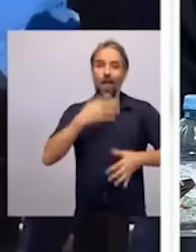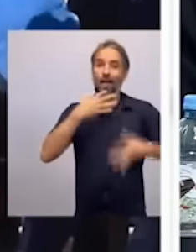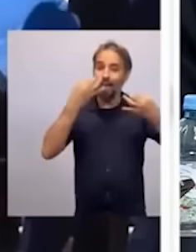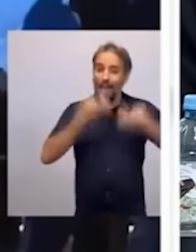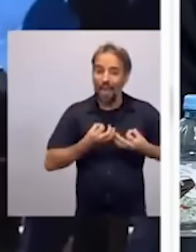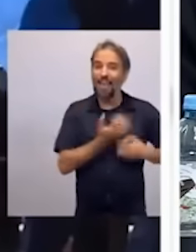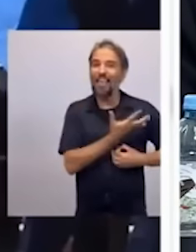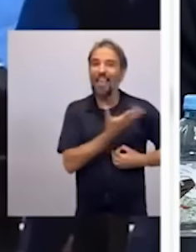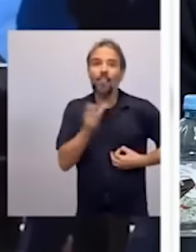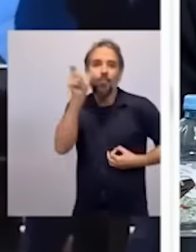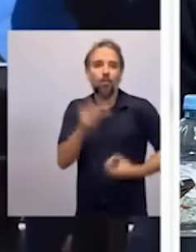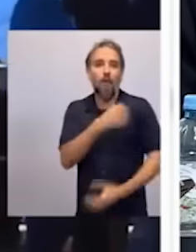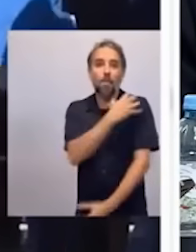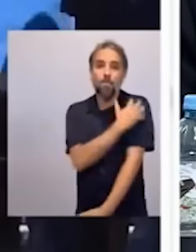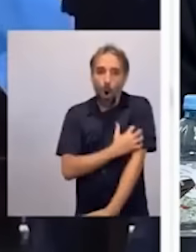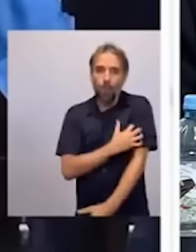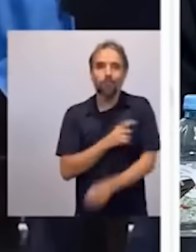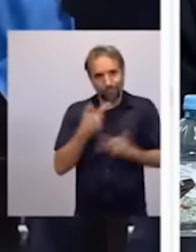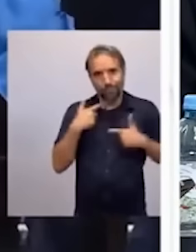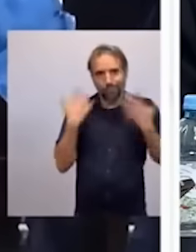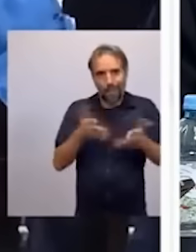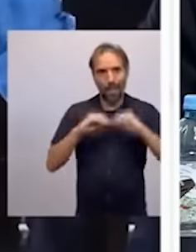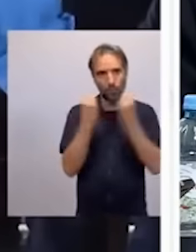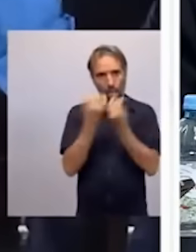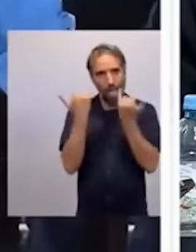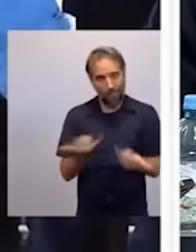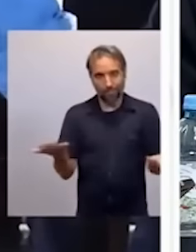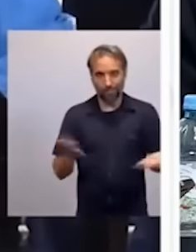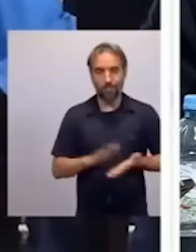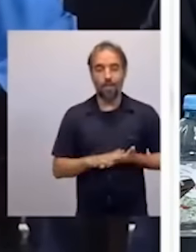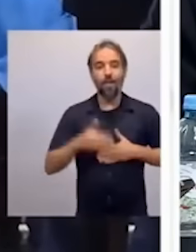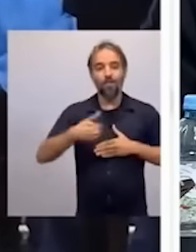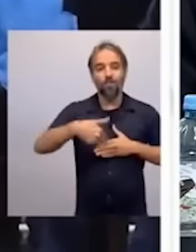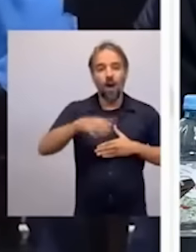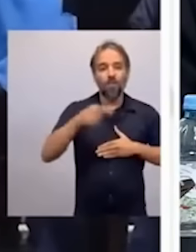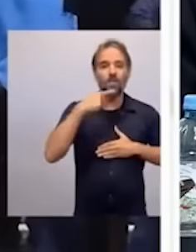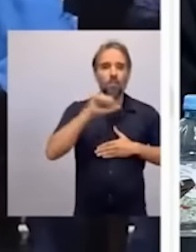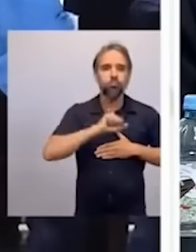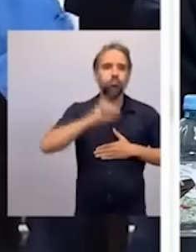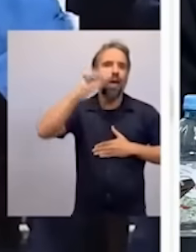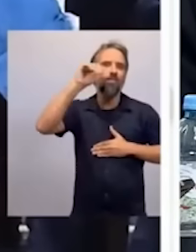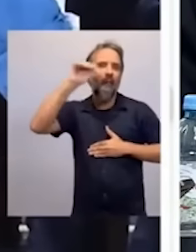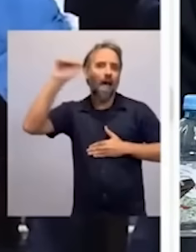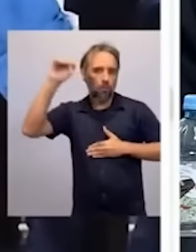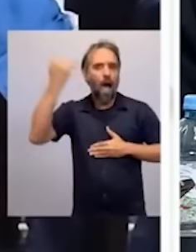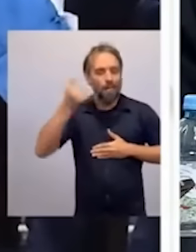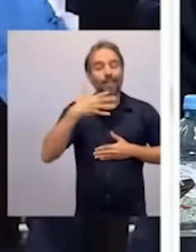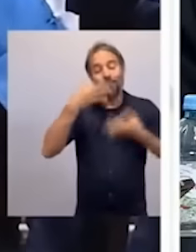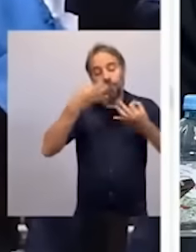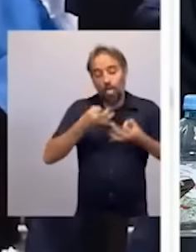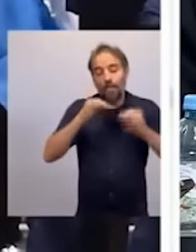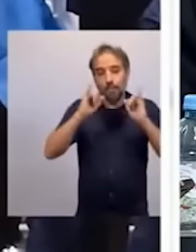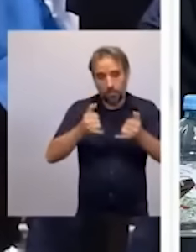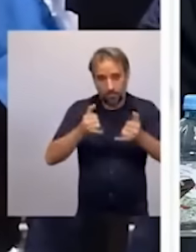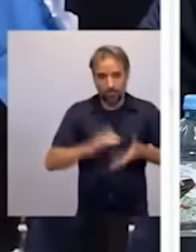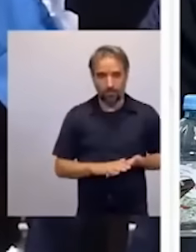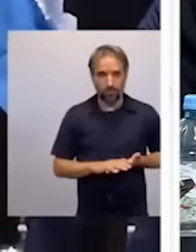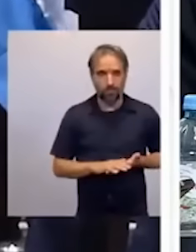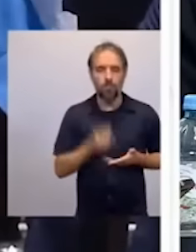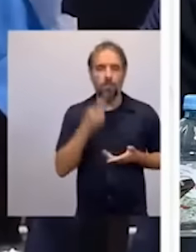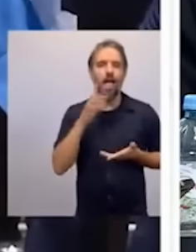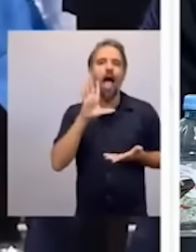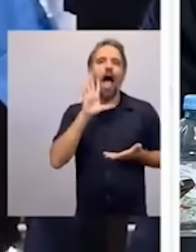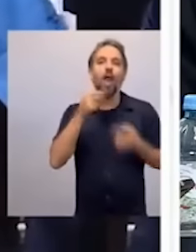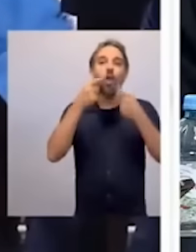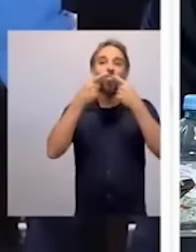contrario de Nosotros hemos hablado mucho de de la cantidad de medios este tan lindos que Y eso le ha restado poder al grupo Clarín a los